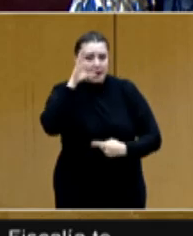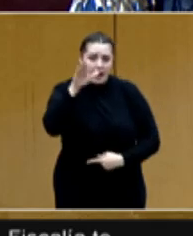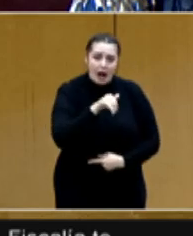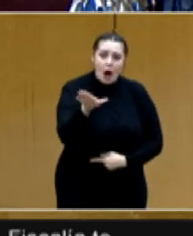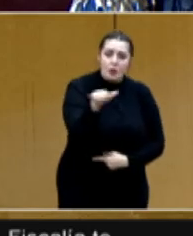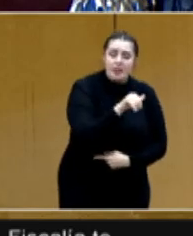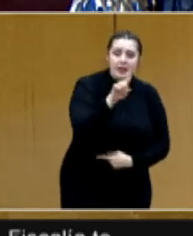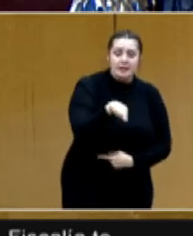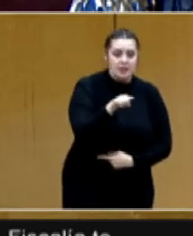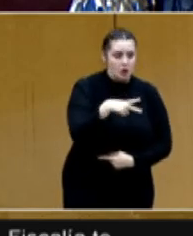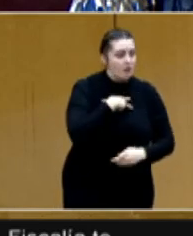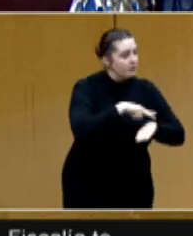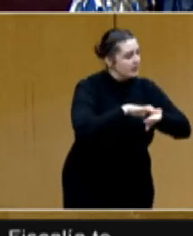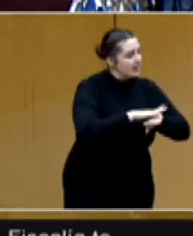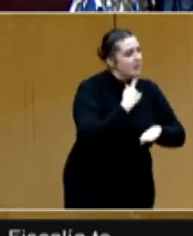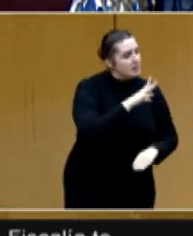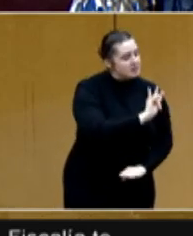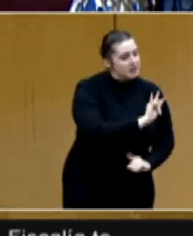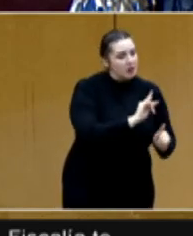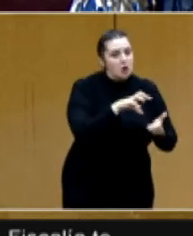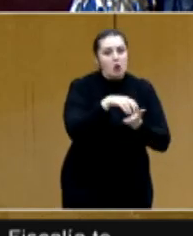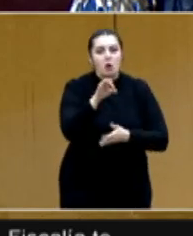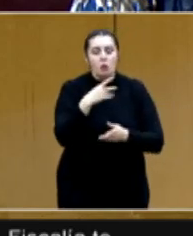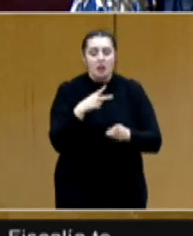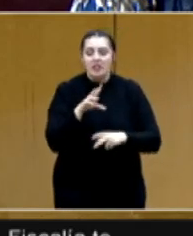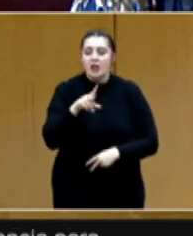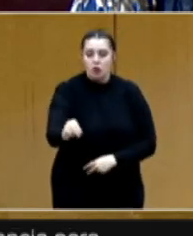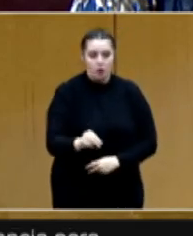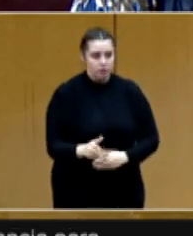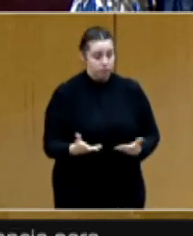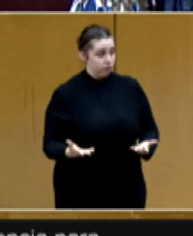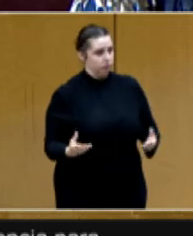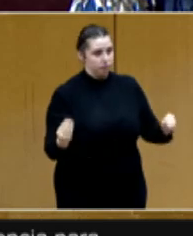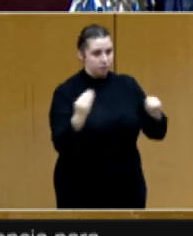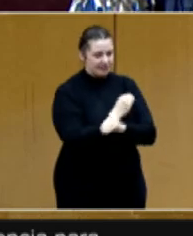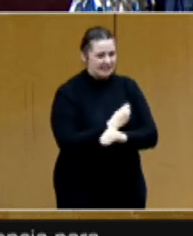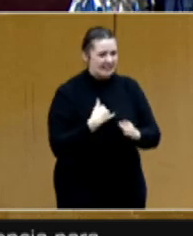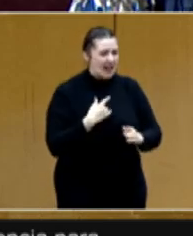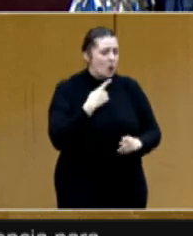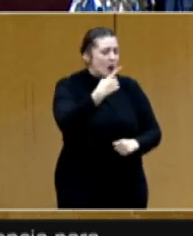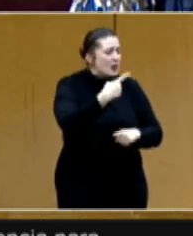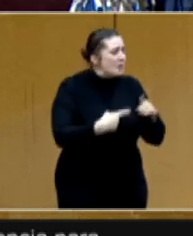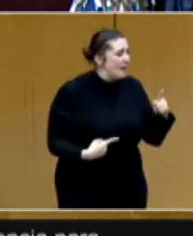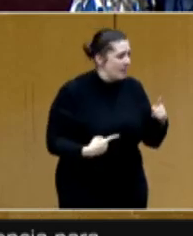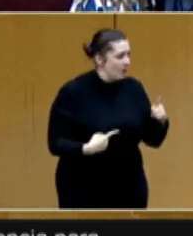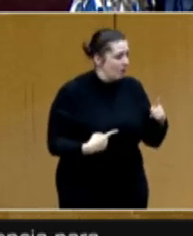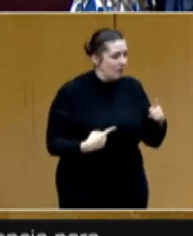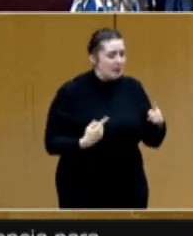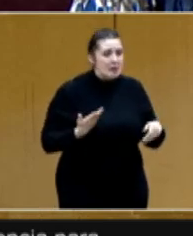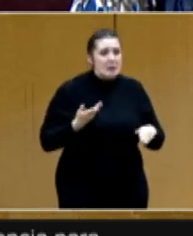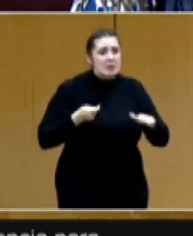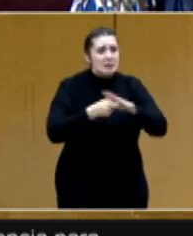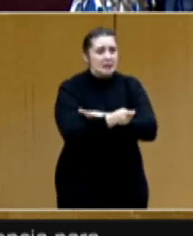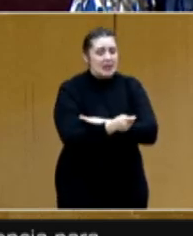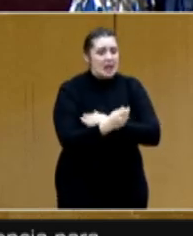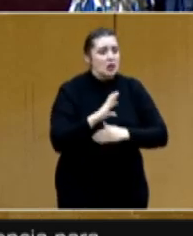fiscalía te dice que sí el juzgado te dice que no y así llevamos año y medio sin poder presentar una remoción